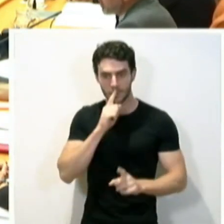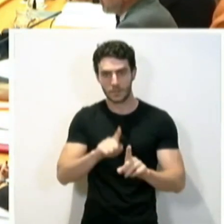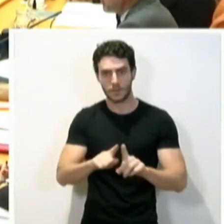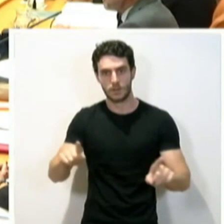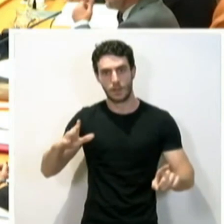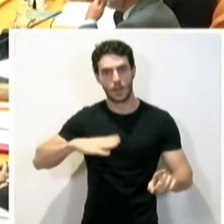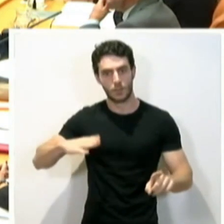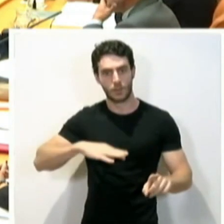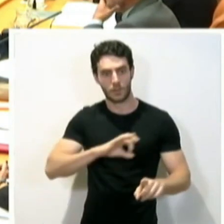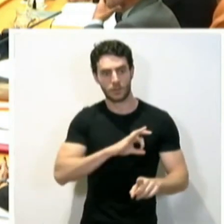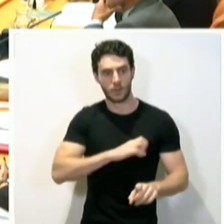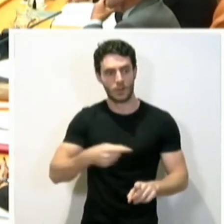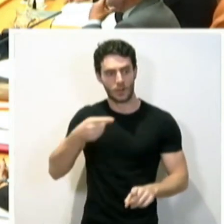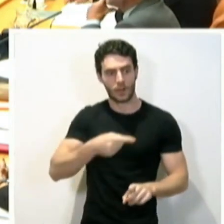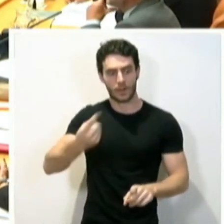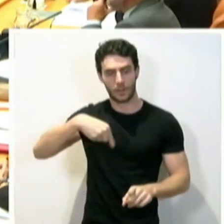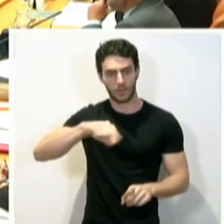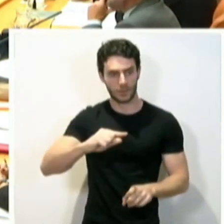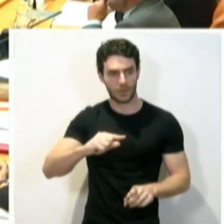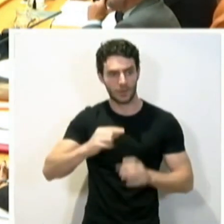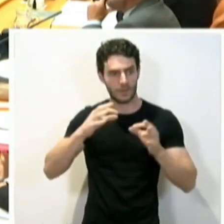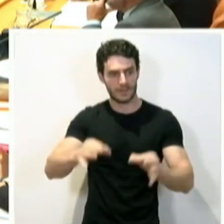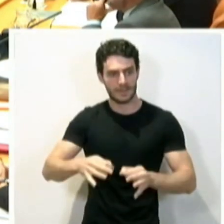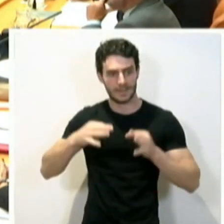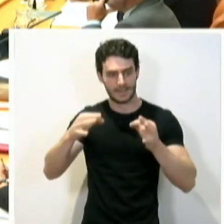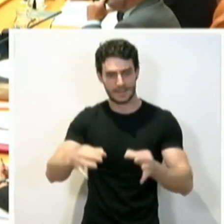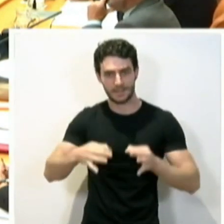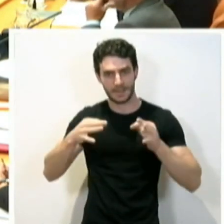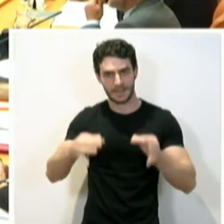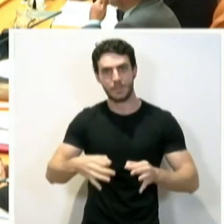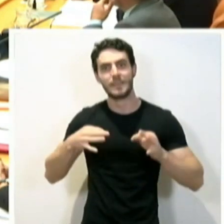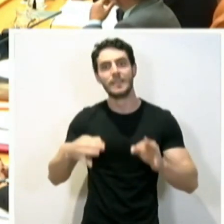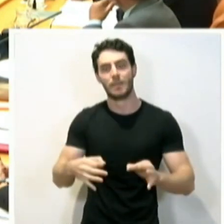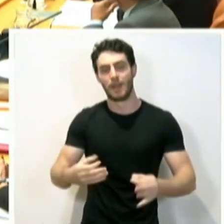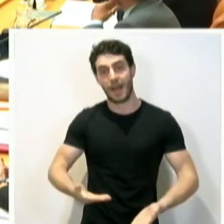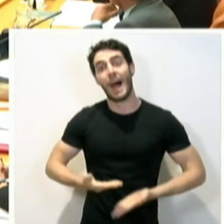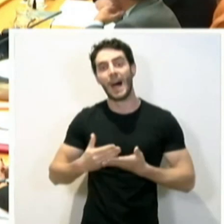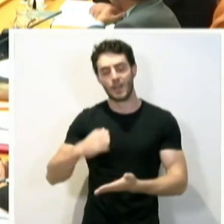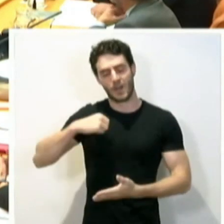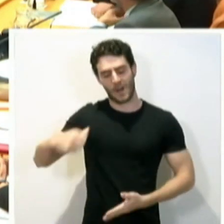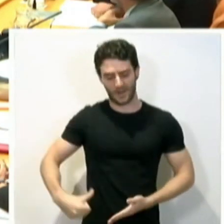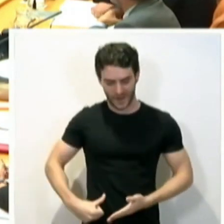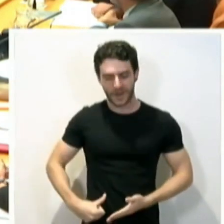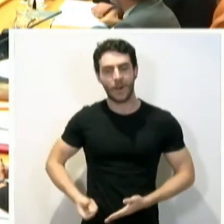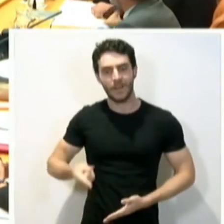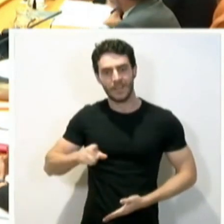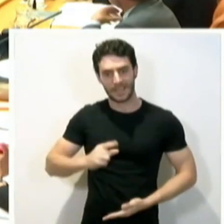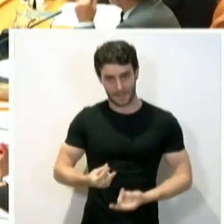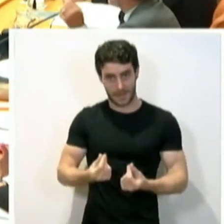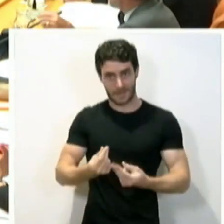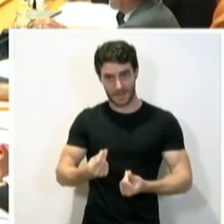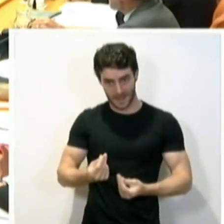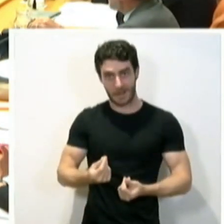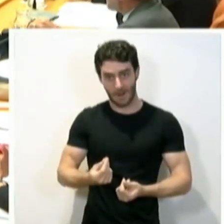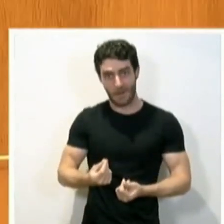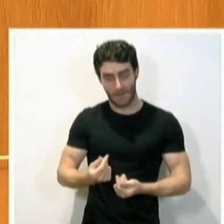Silencio, señor Garrido. Ustedes siempre ayudan a los que tienen las rentas más altas y a los que tienen una capacidad